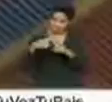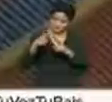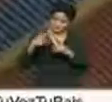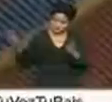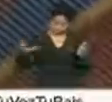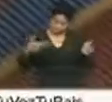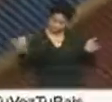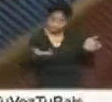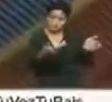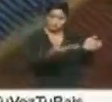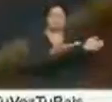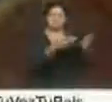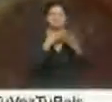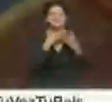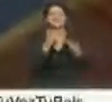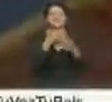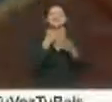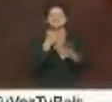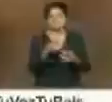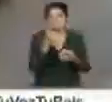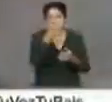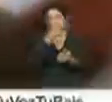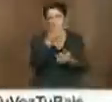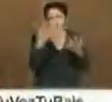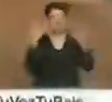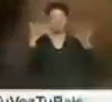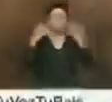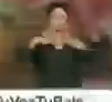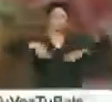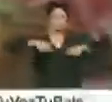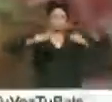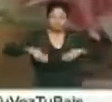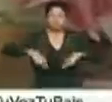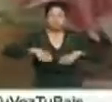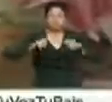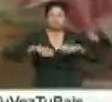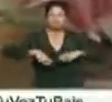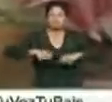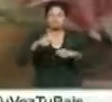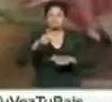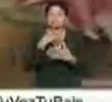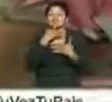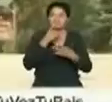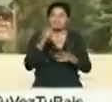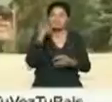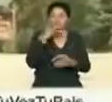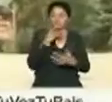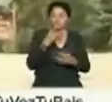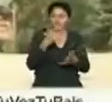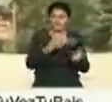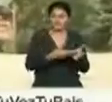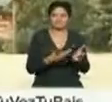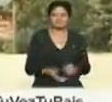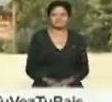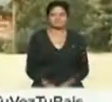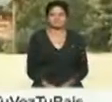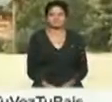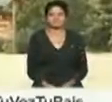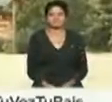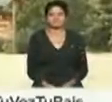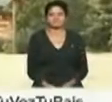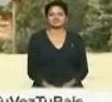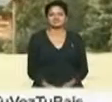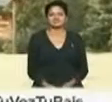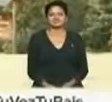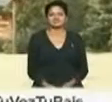mi artesanía, que vean lo que hago. Me da gusto porque digo, ve cómo valoran la artesanía de Gunzanamá. En el extremo